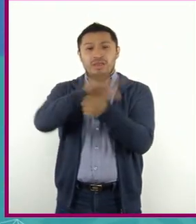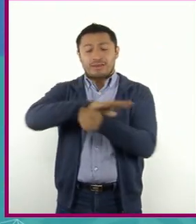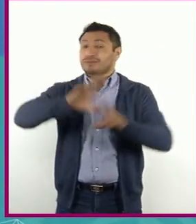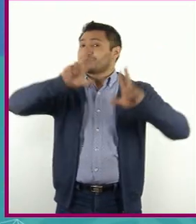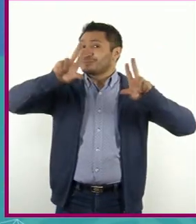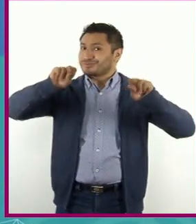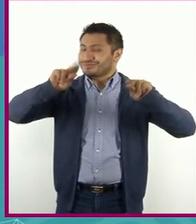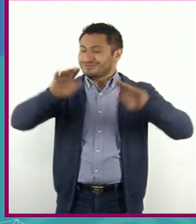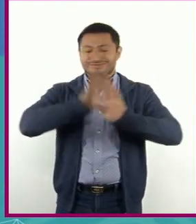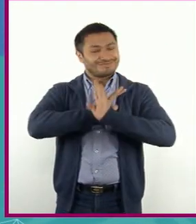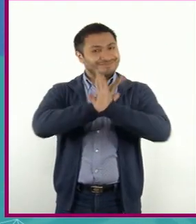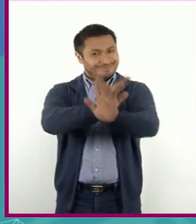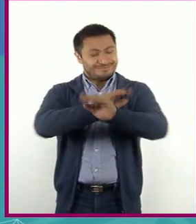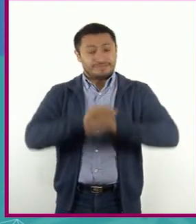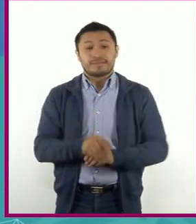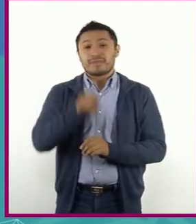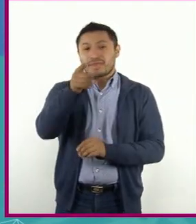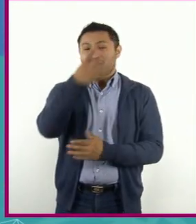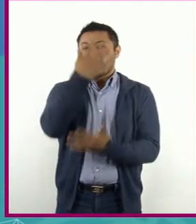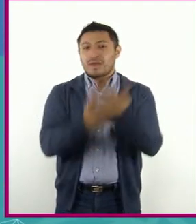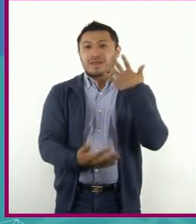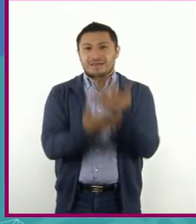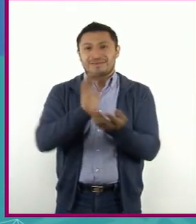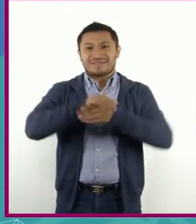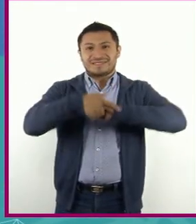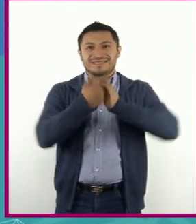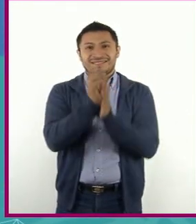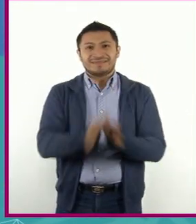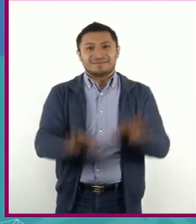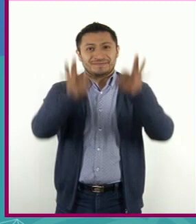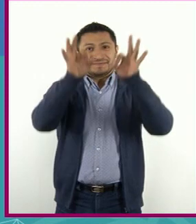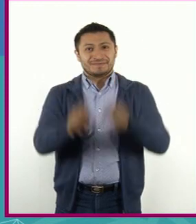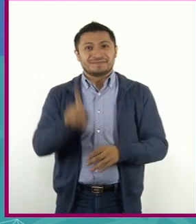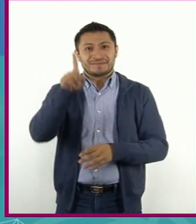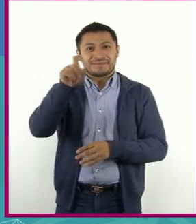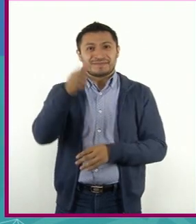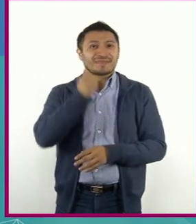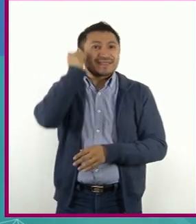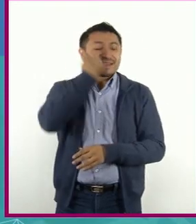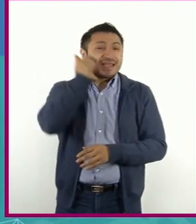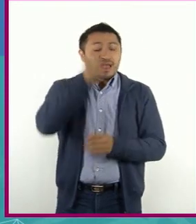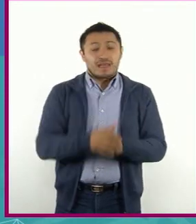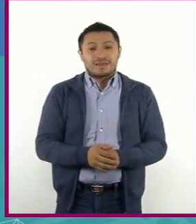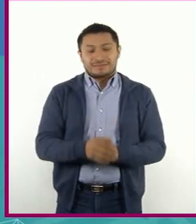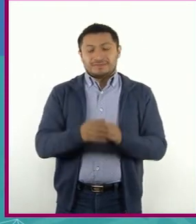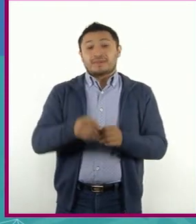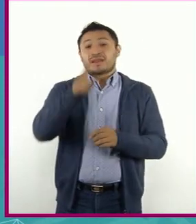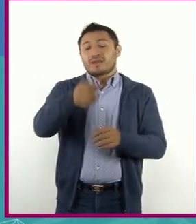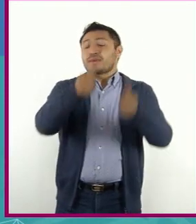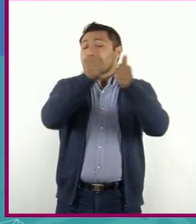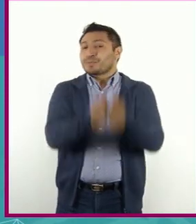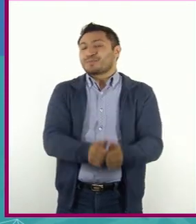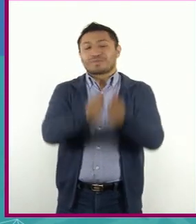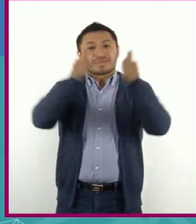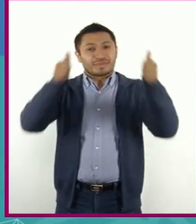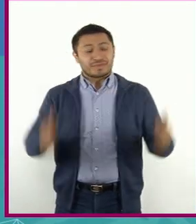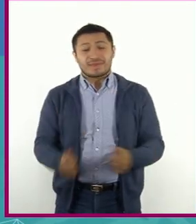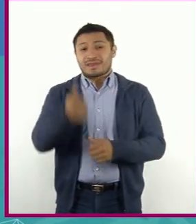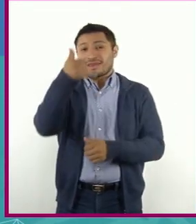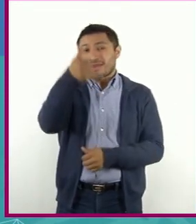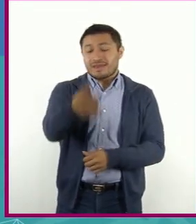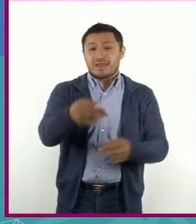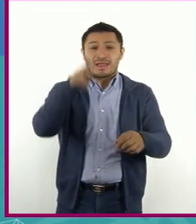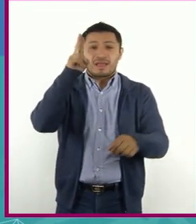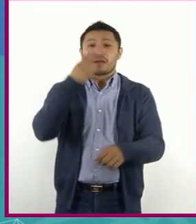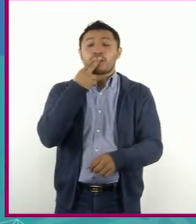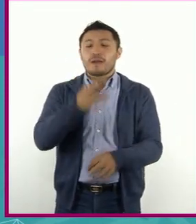COVID-19. Laven con frecuencia sus manos con agua y jabón. Conserven la sana distancia y usen de manera